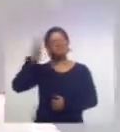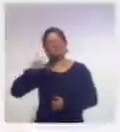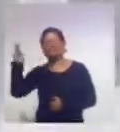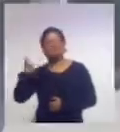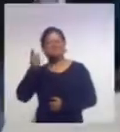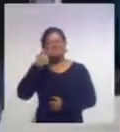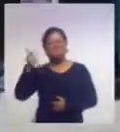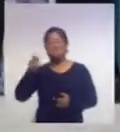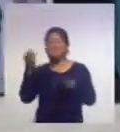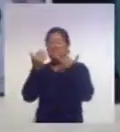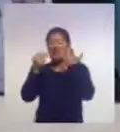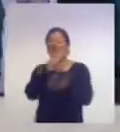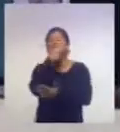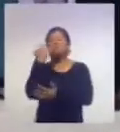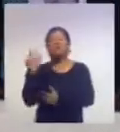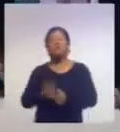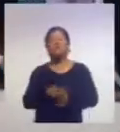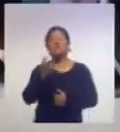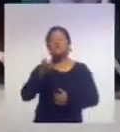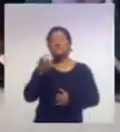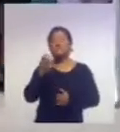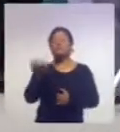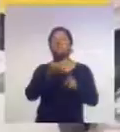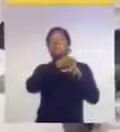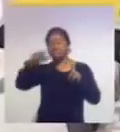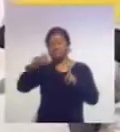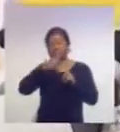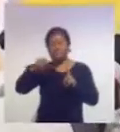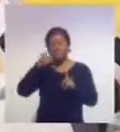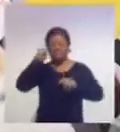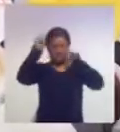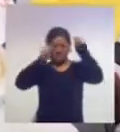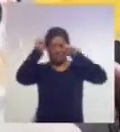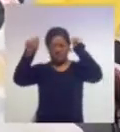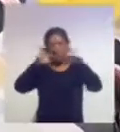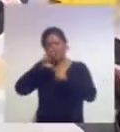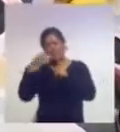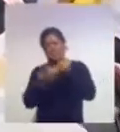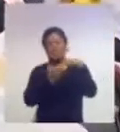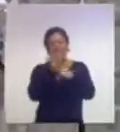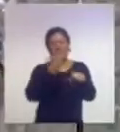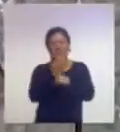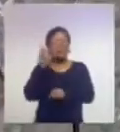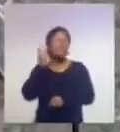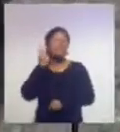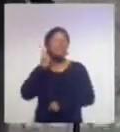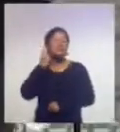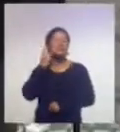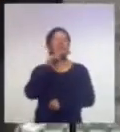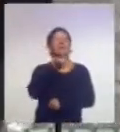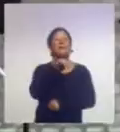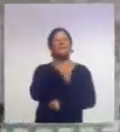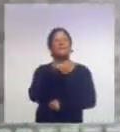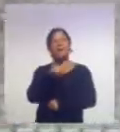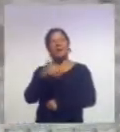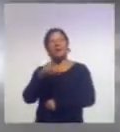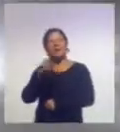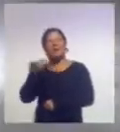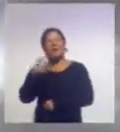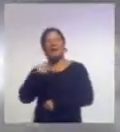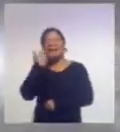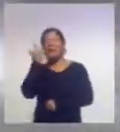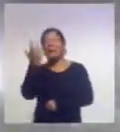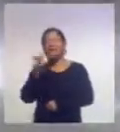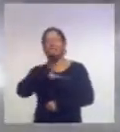delicioso. Estos eventos organizados por la Comisión de Turismo del Congreso del Estado a cargo de la diputada Mayra Vázquez buscan promover la